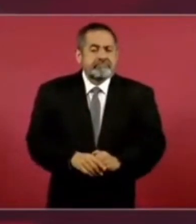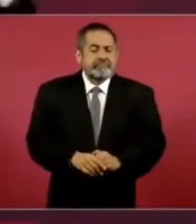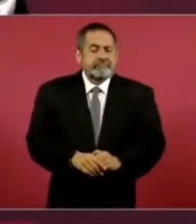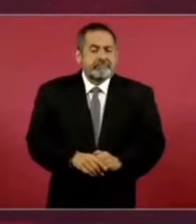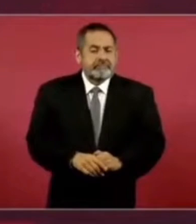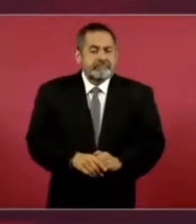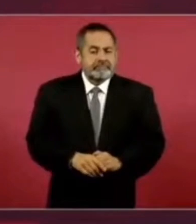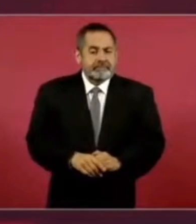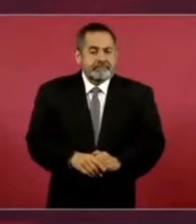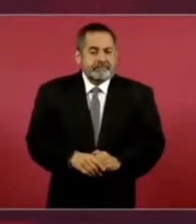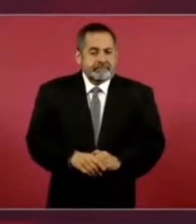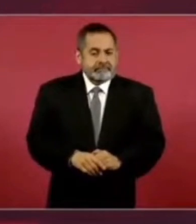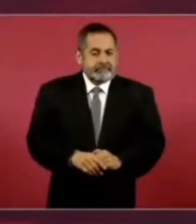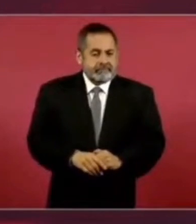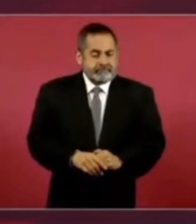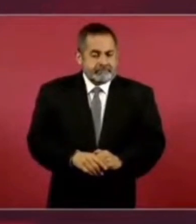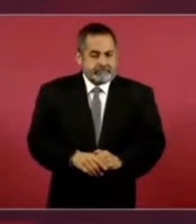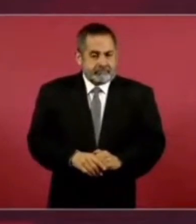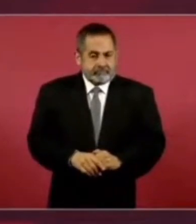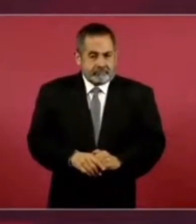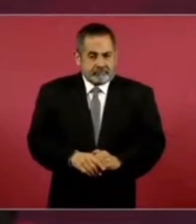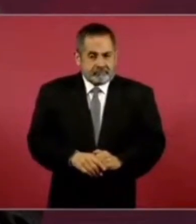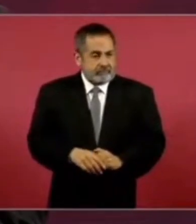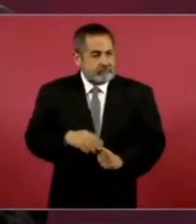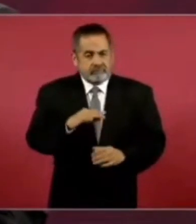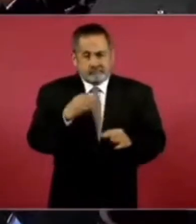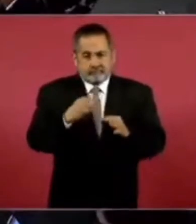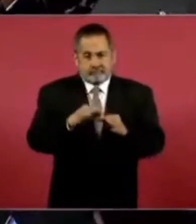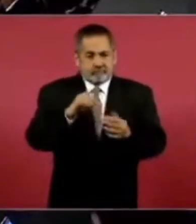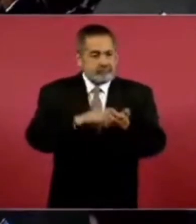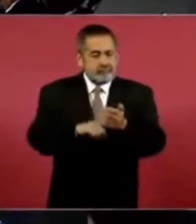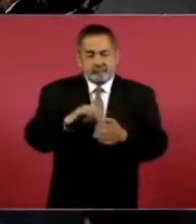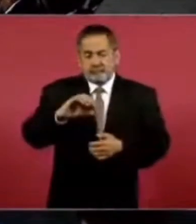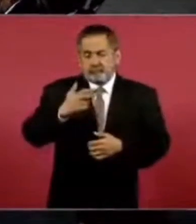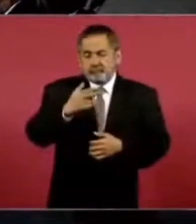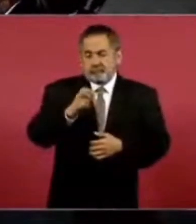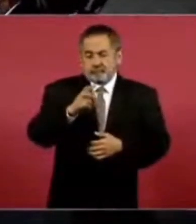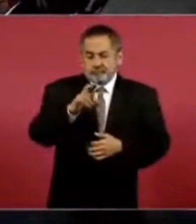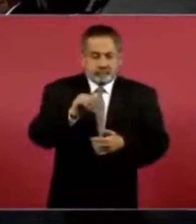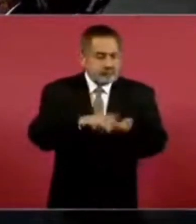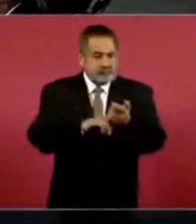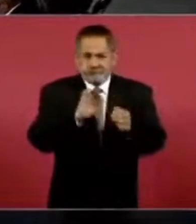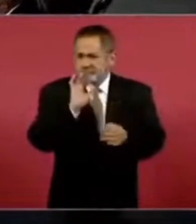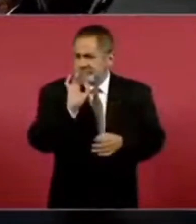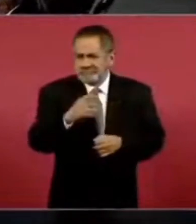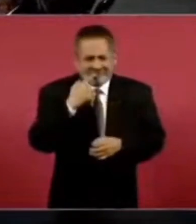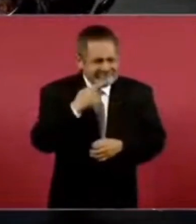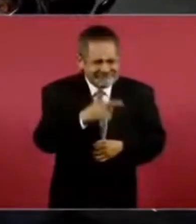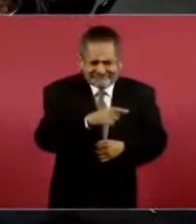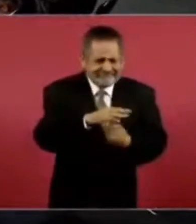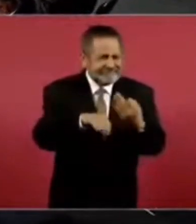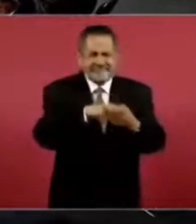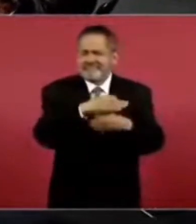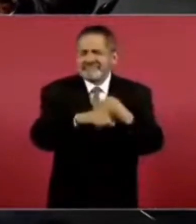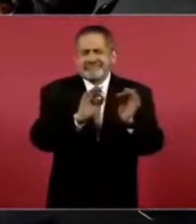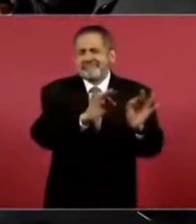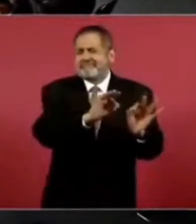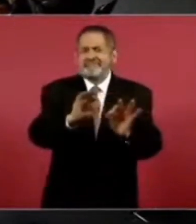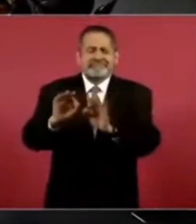no, y están en los primeros lugares con Chedraui y todos